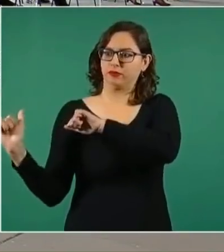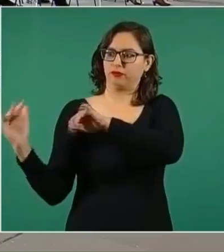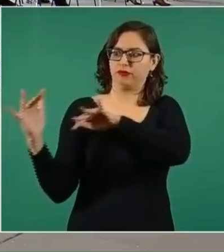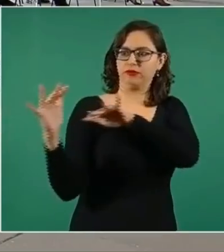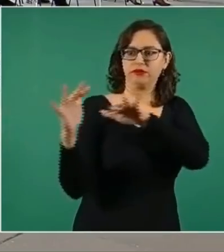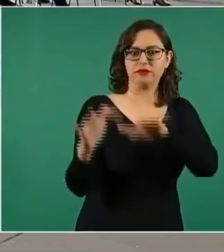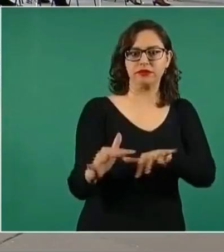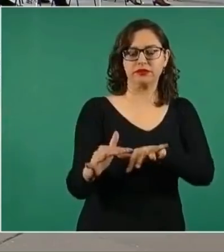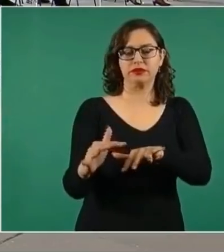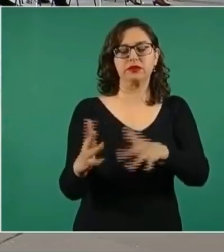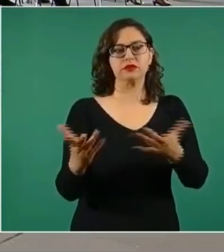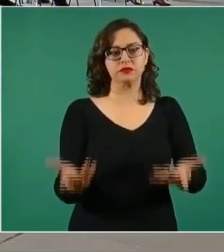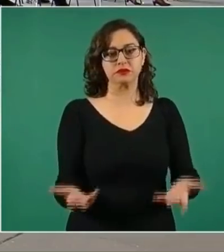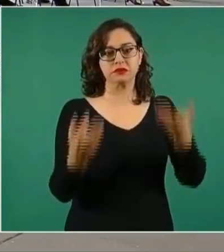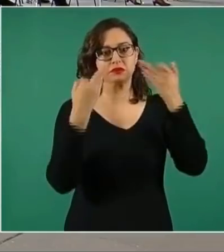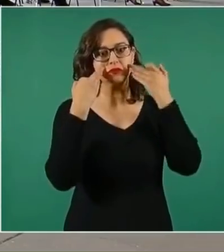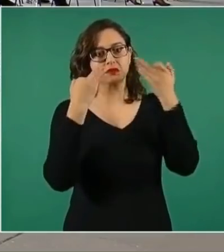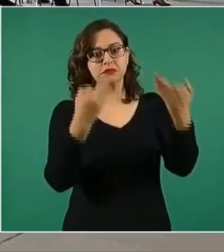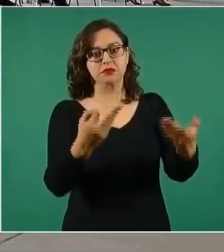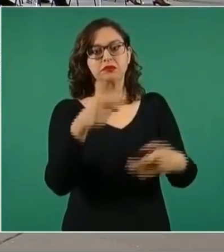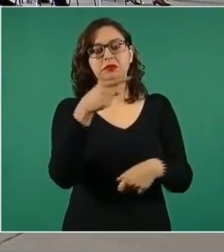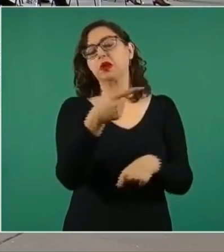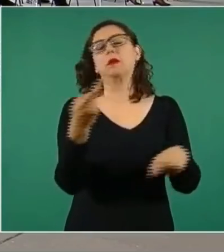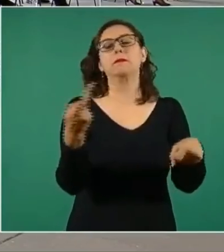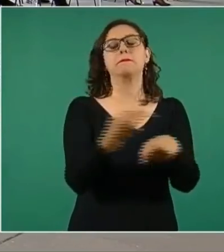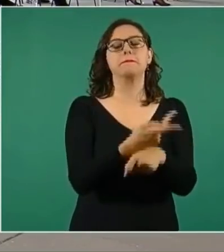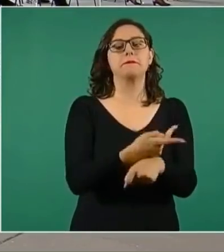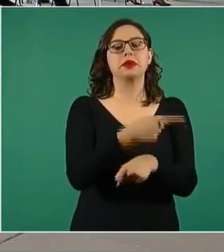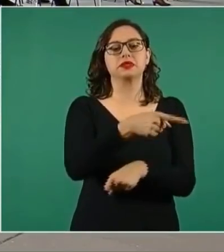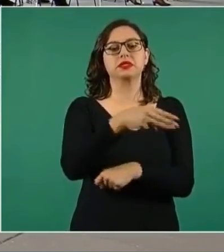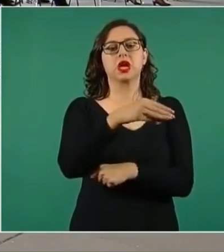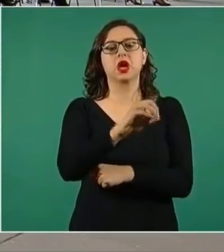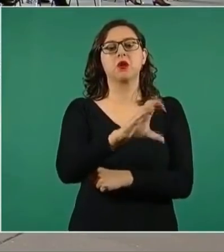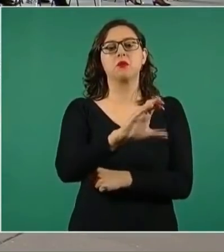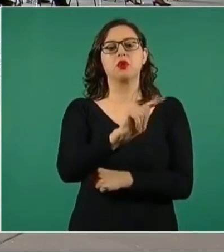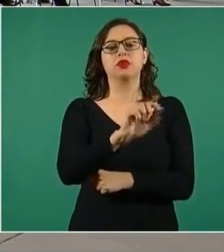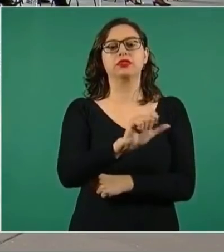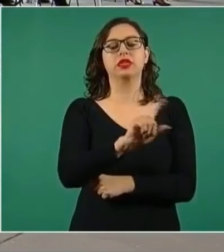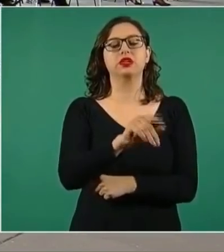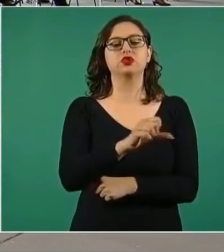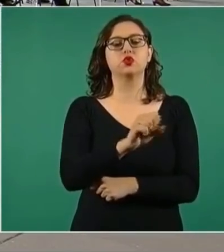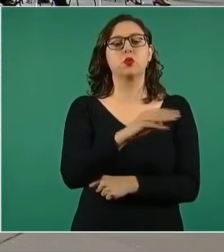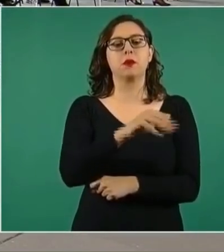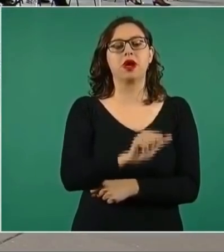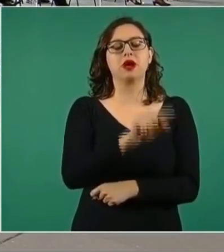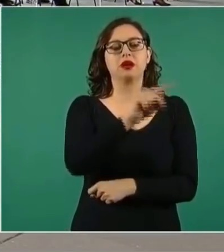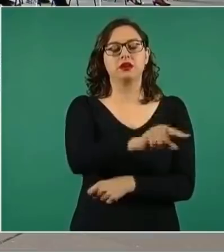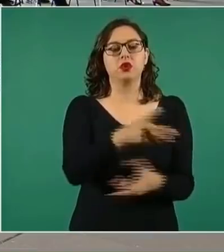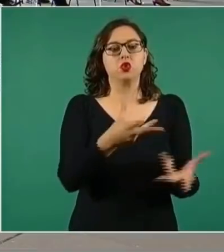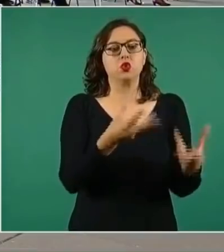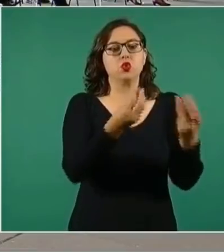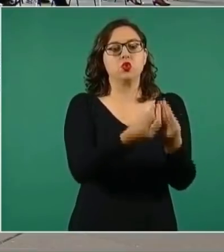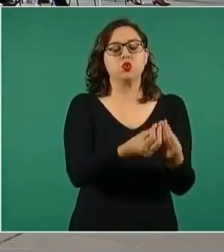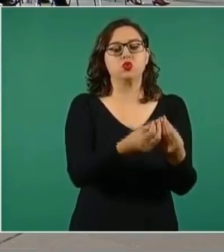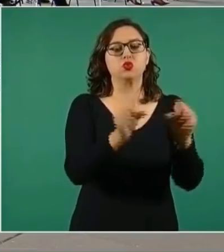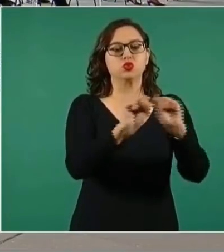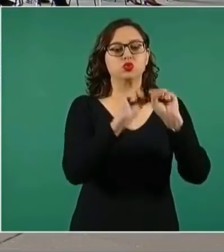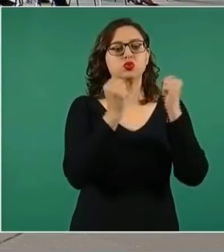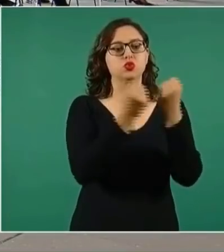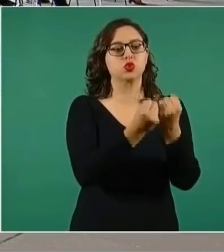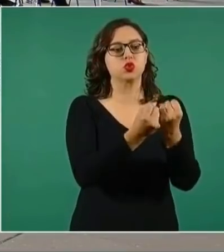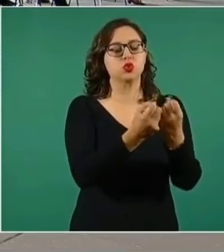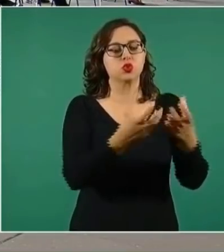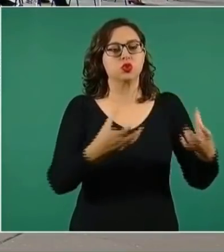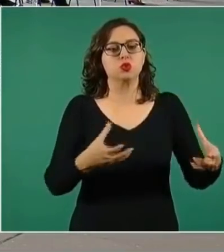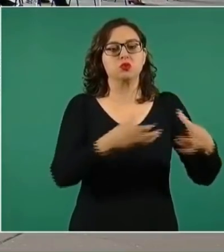poderío de Moctezuma y de sus aliados, de haber existido un